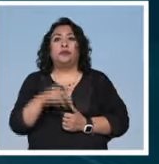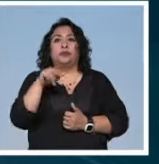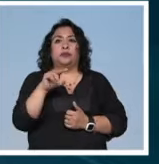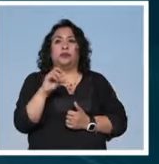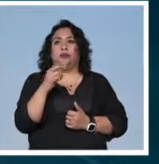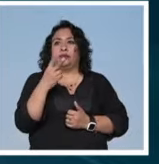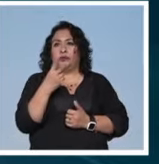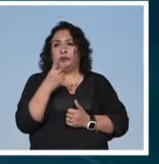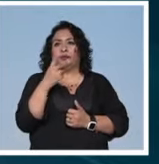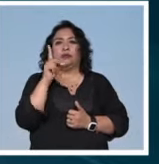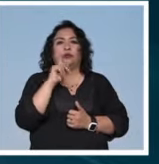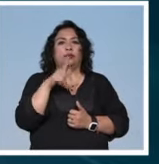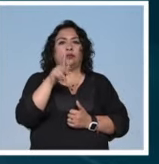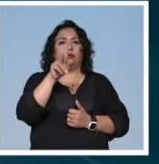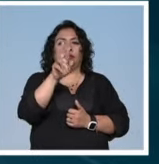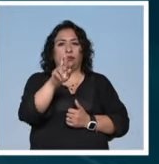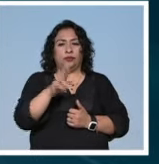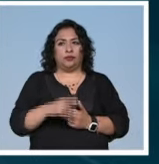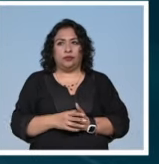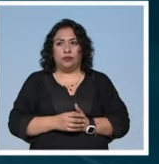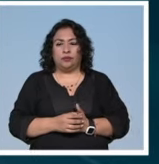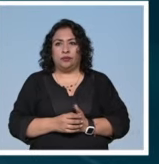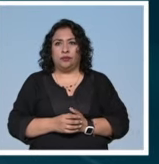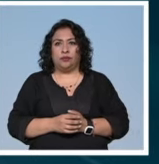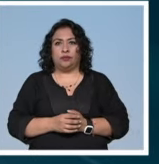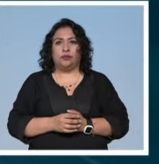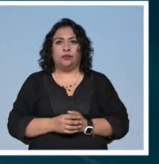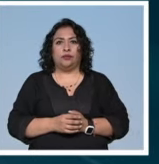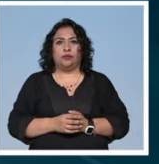Noticias 22, Karen Rivera.